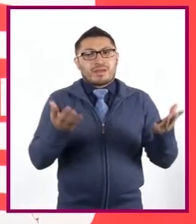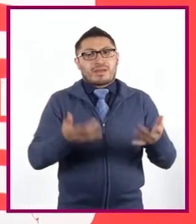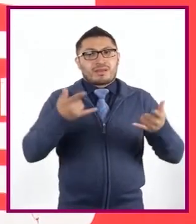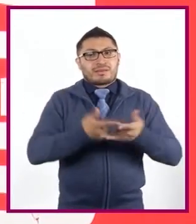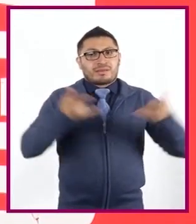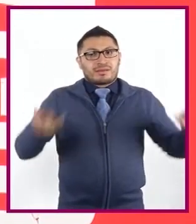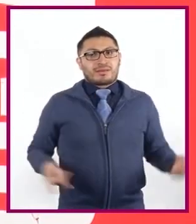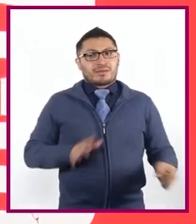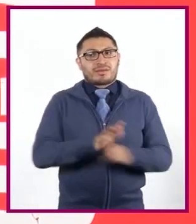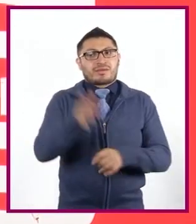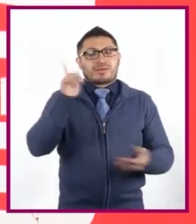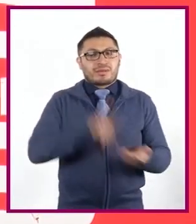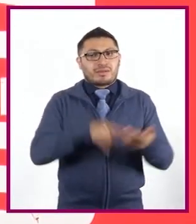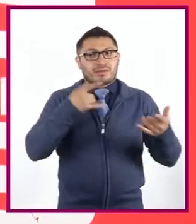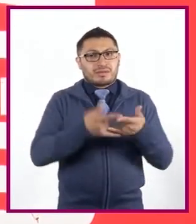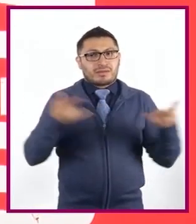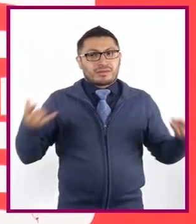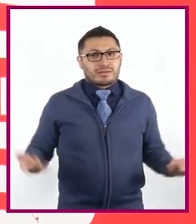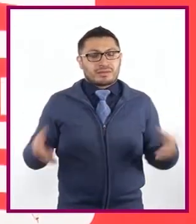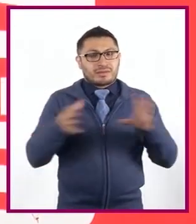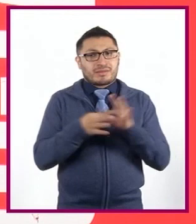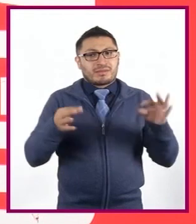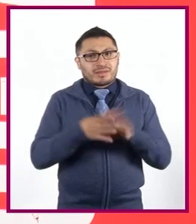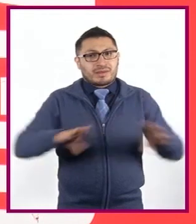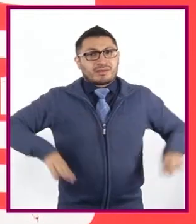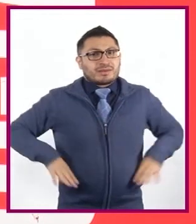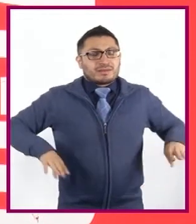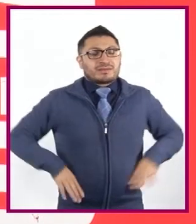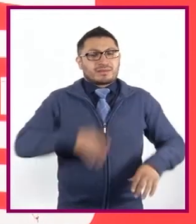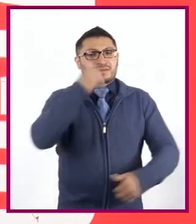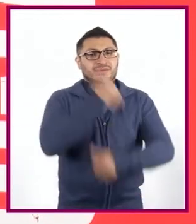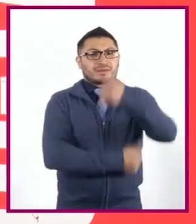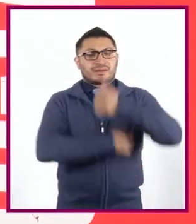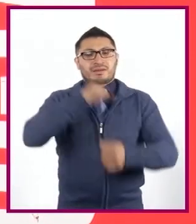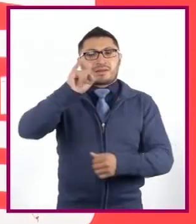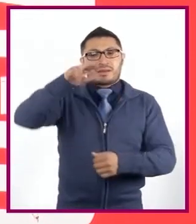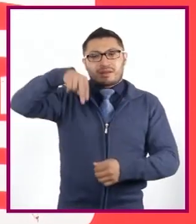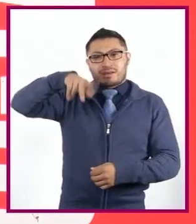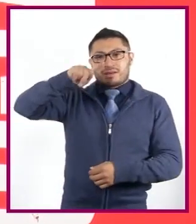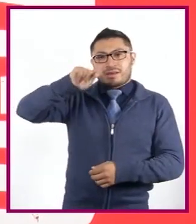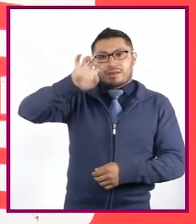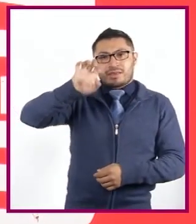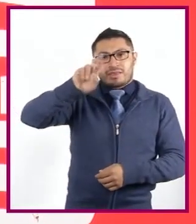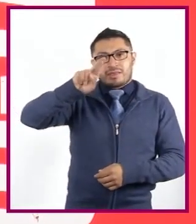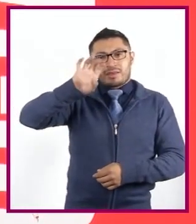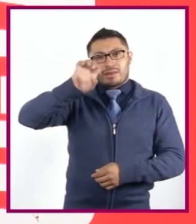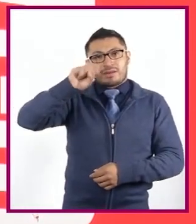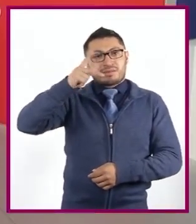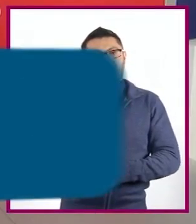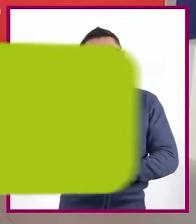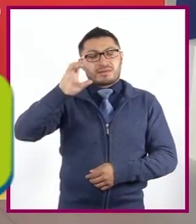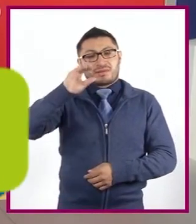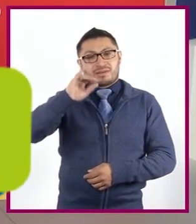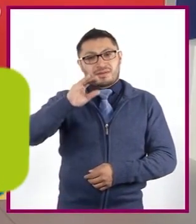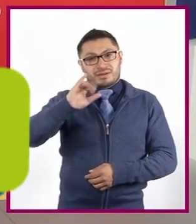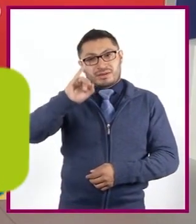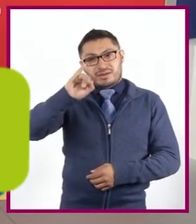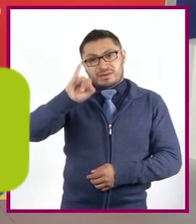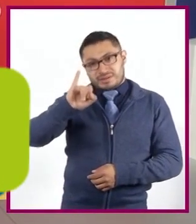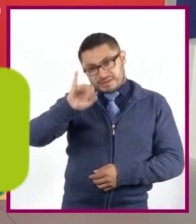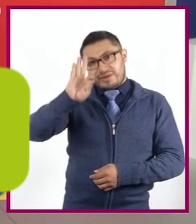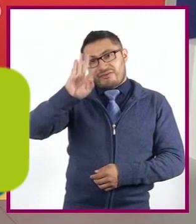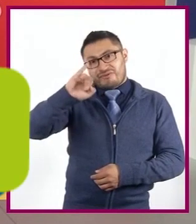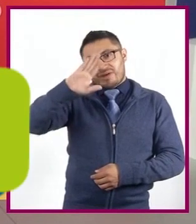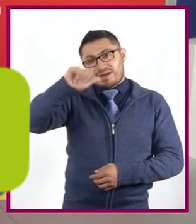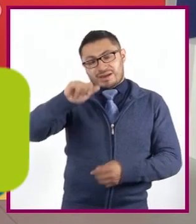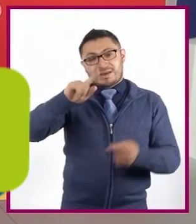cuento donde expliquen las características de la competencia interespecífica e intraespecífica. Ahora no nos queda